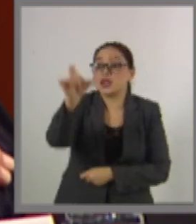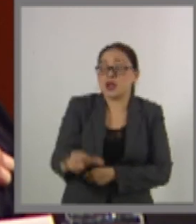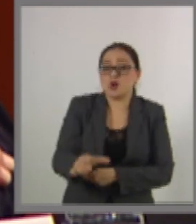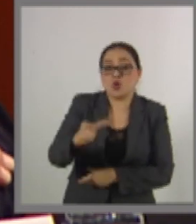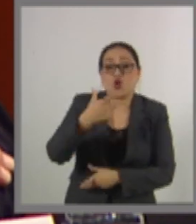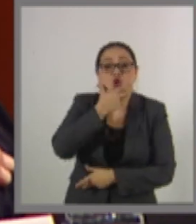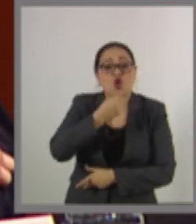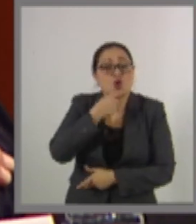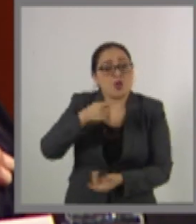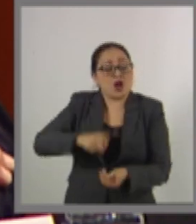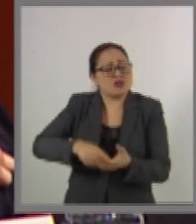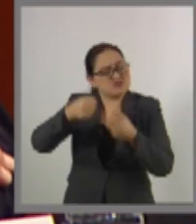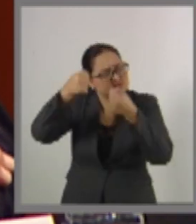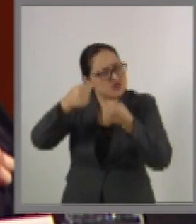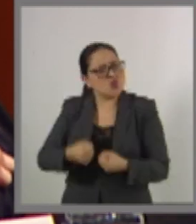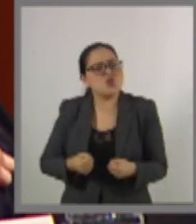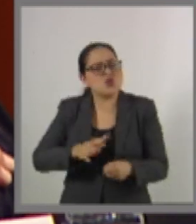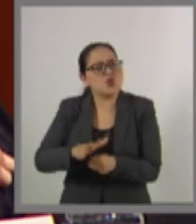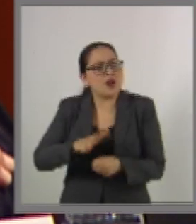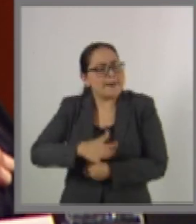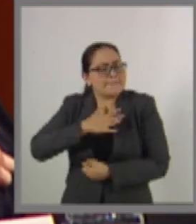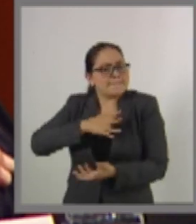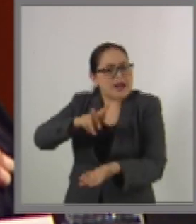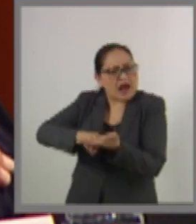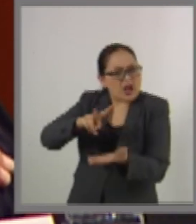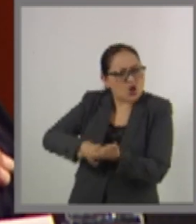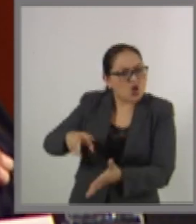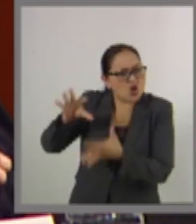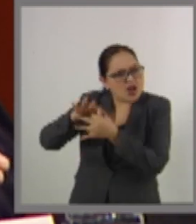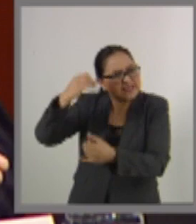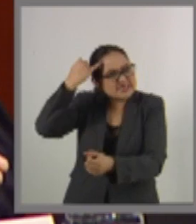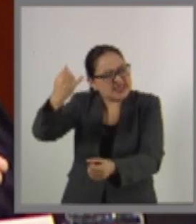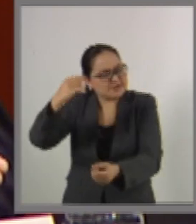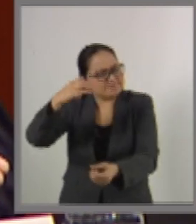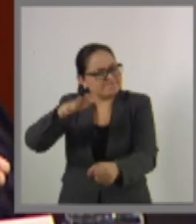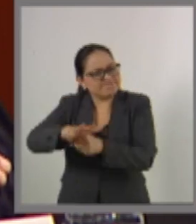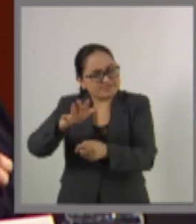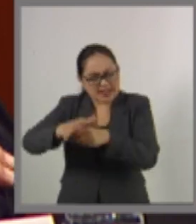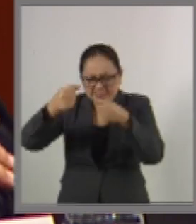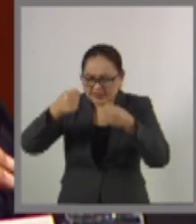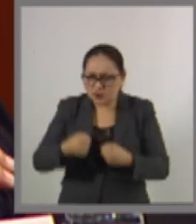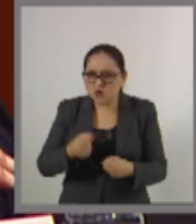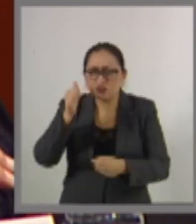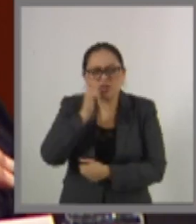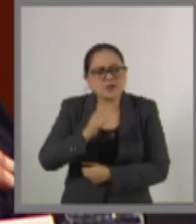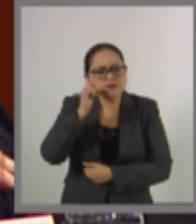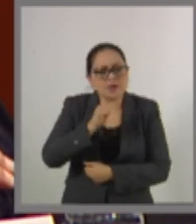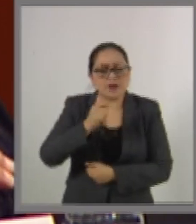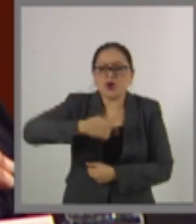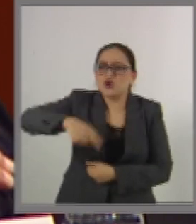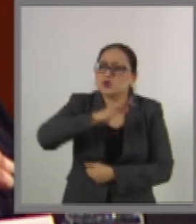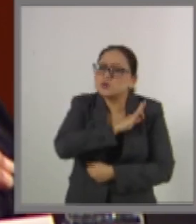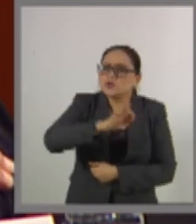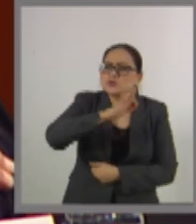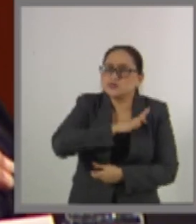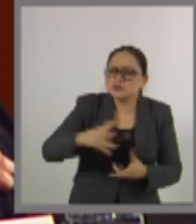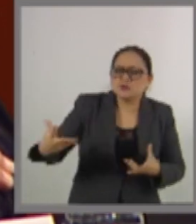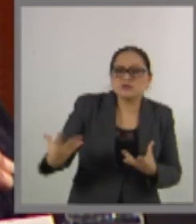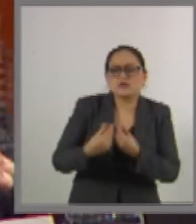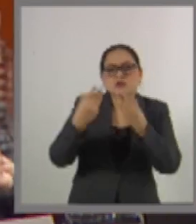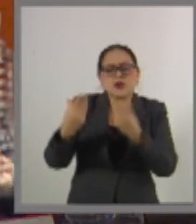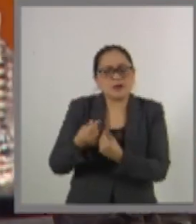convencido de sus principios y de sus valores, y con el cual pudimos tener